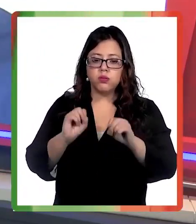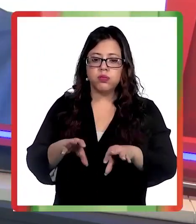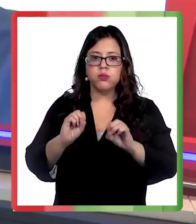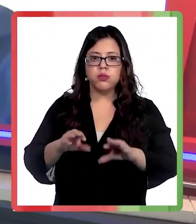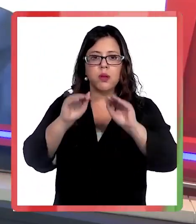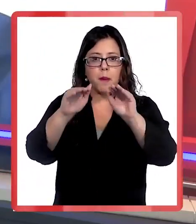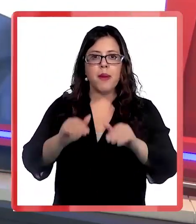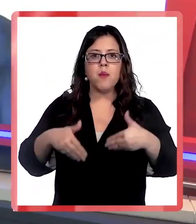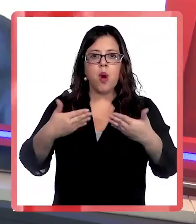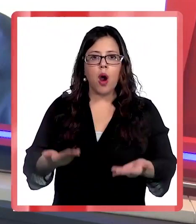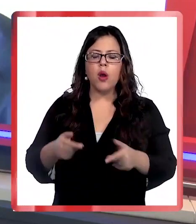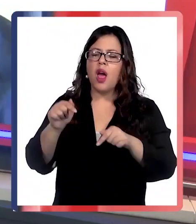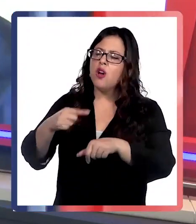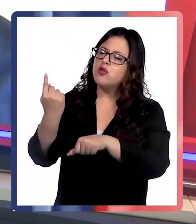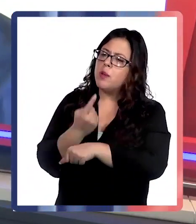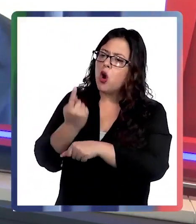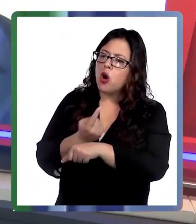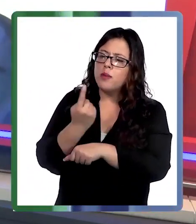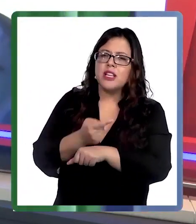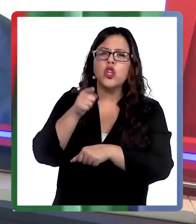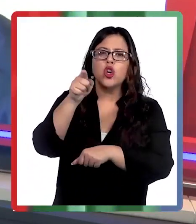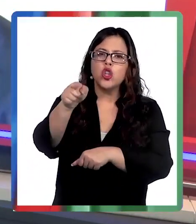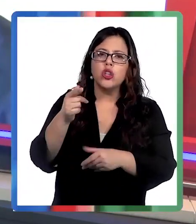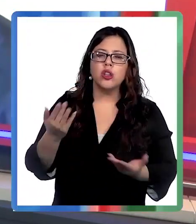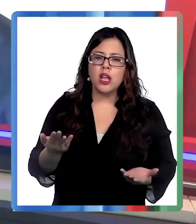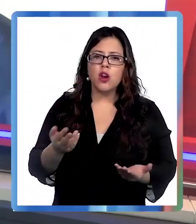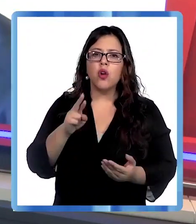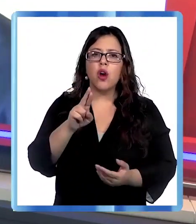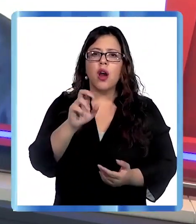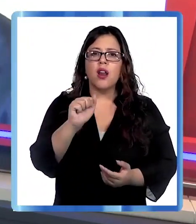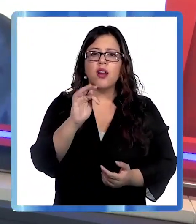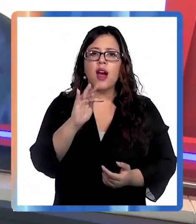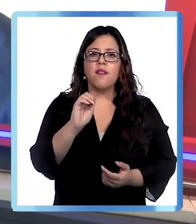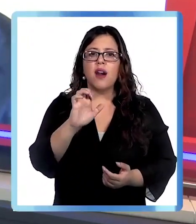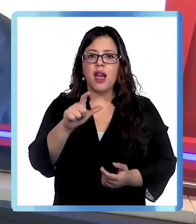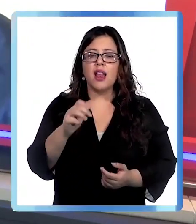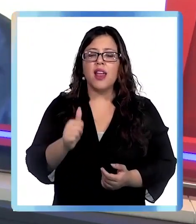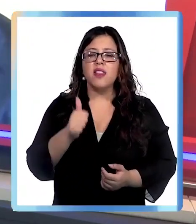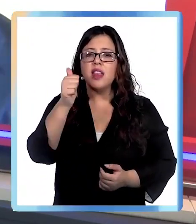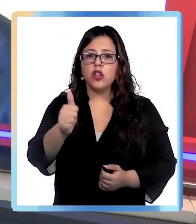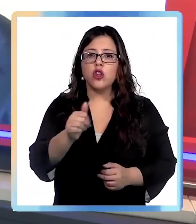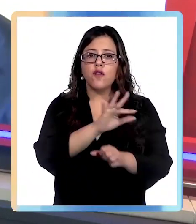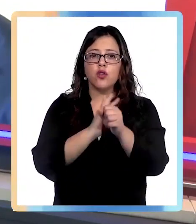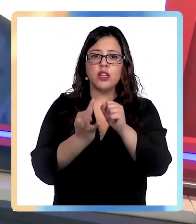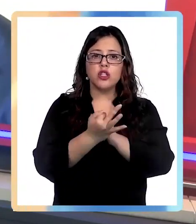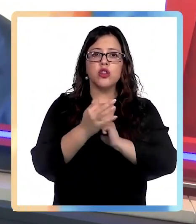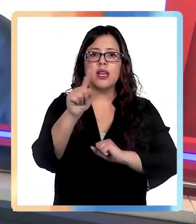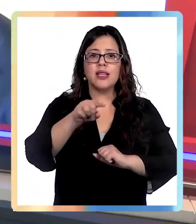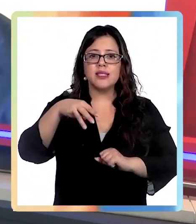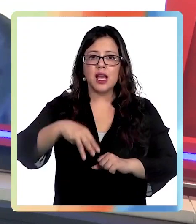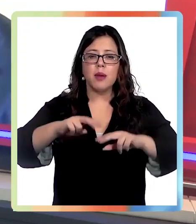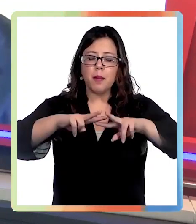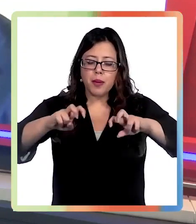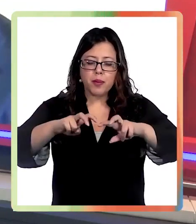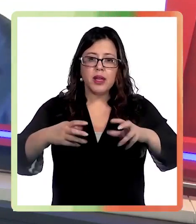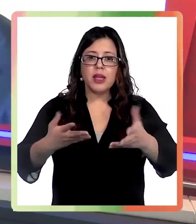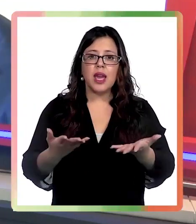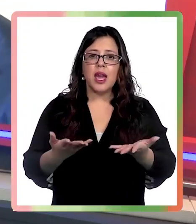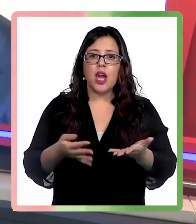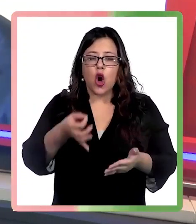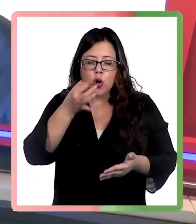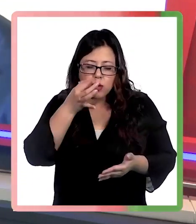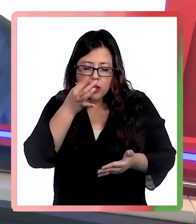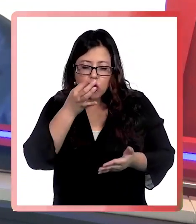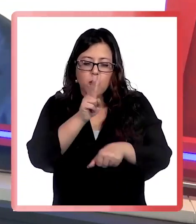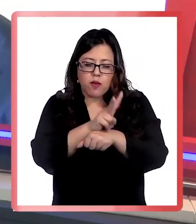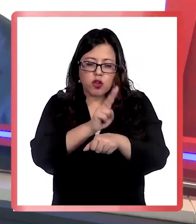contigo, Rafael, director de Fundación SM, hablando de este estudio que ha hecho el Observatorio del Profesorado en Chile 2023, que podría ser una especie de radiografía de los